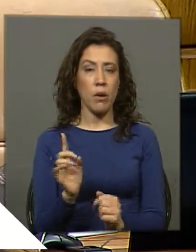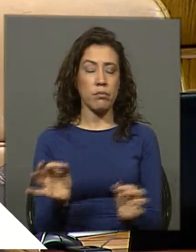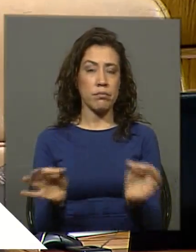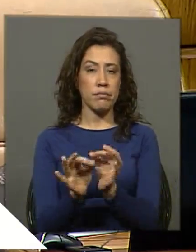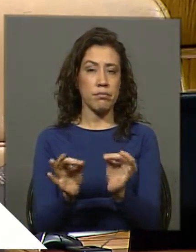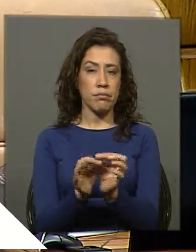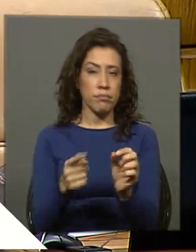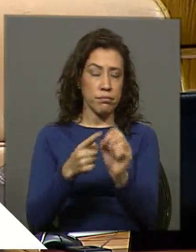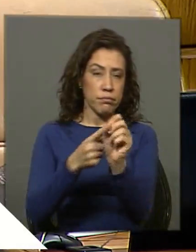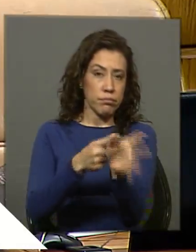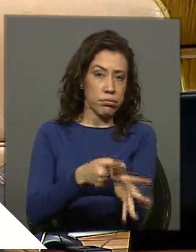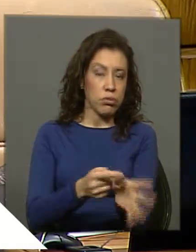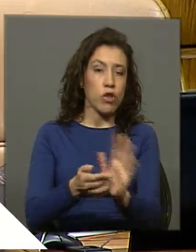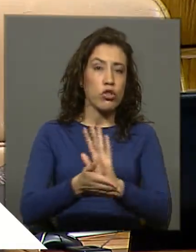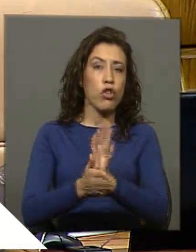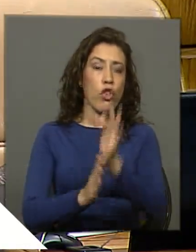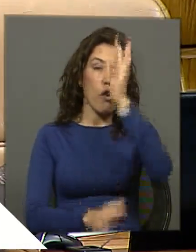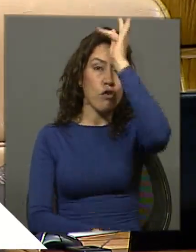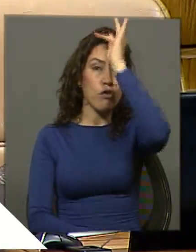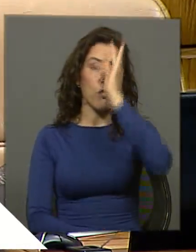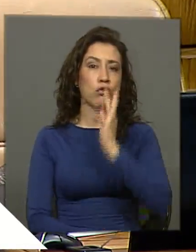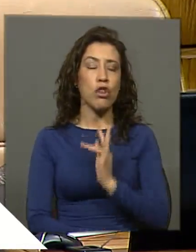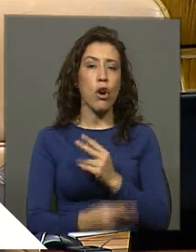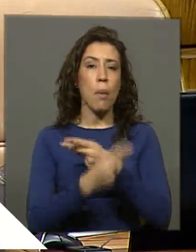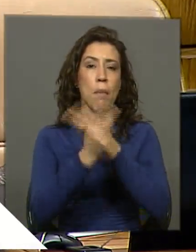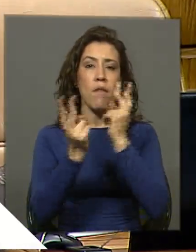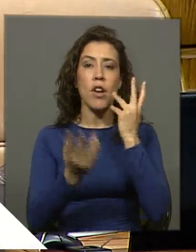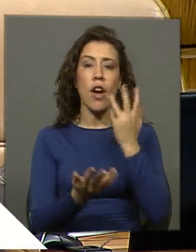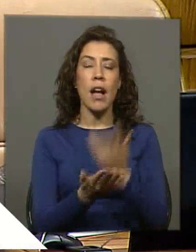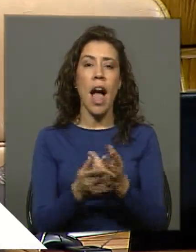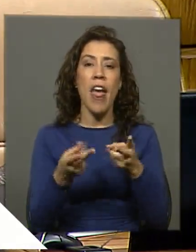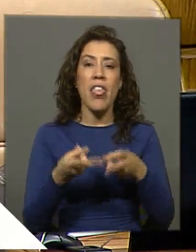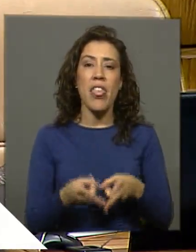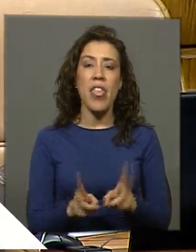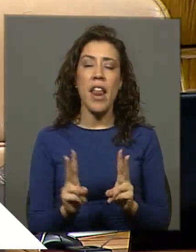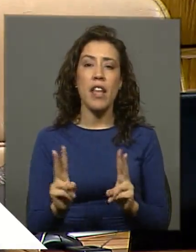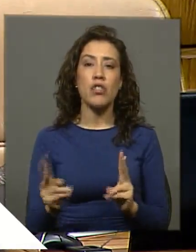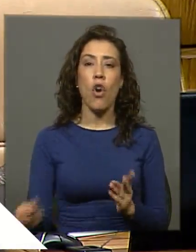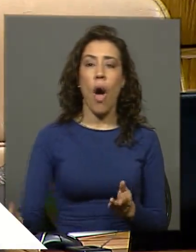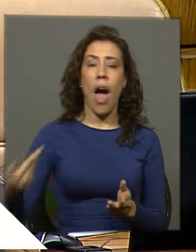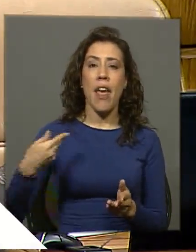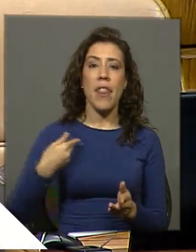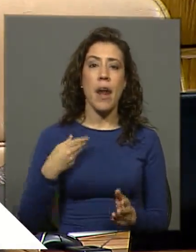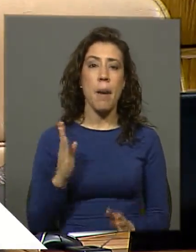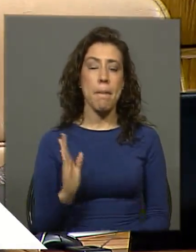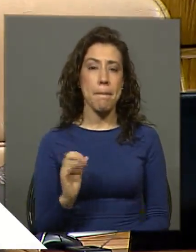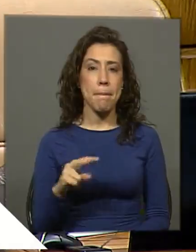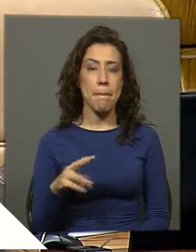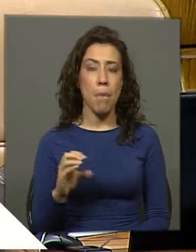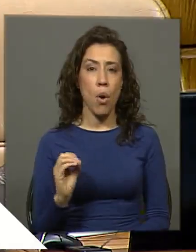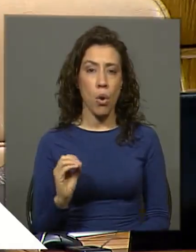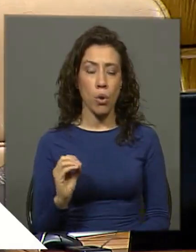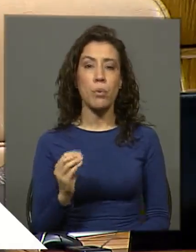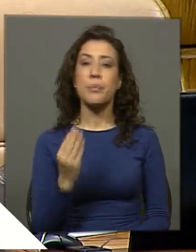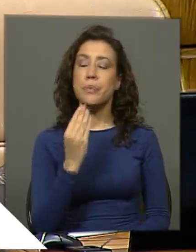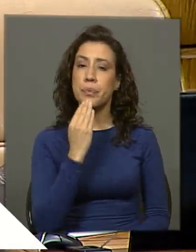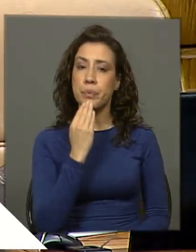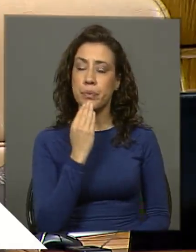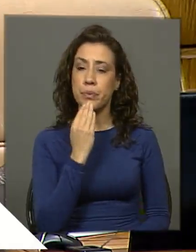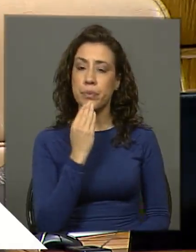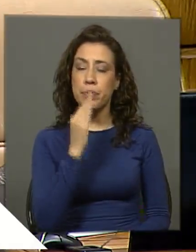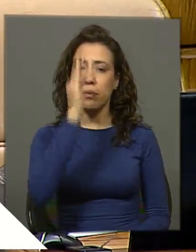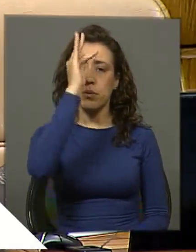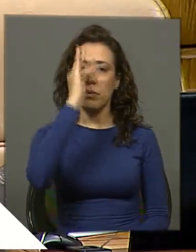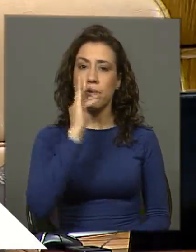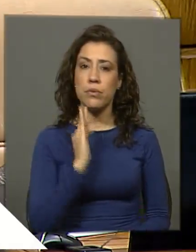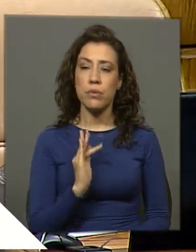todos los funcionarios y funcionarias públicas que tienen derecho a percibir esta bonificación entre ellos también los